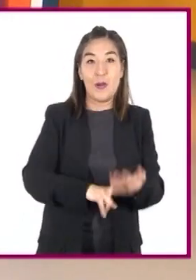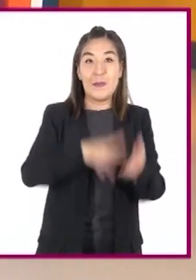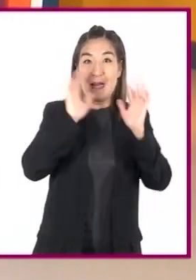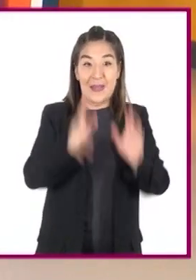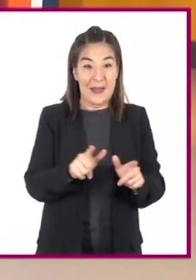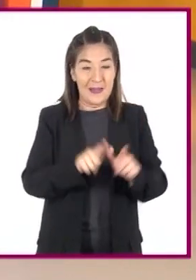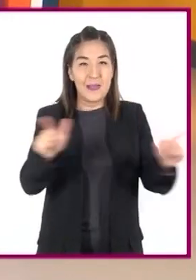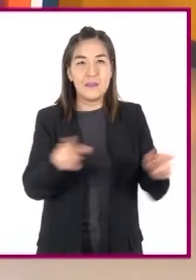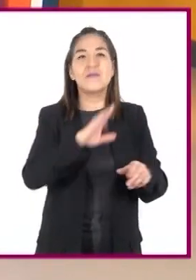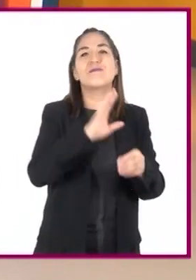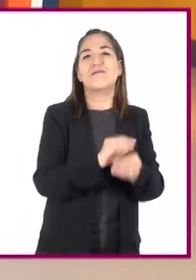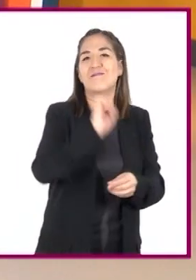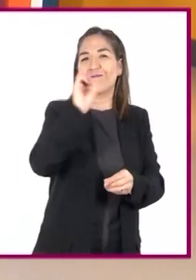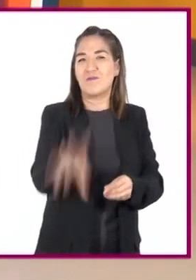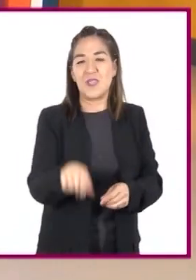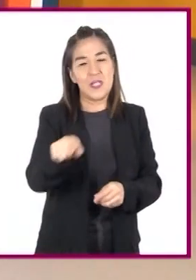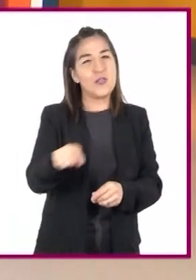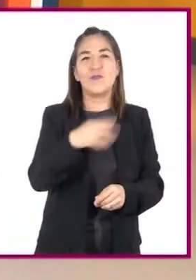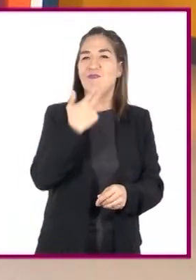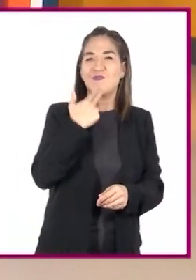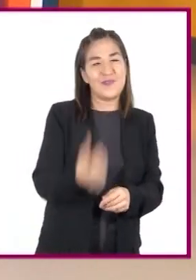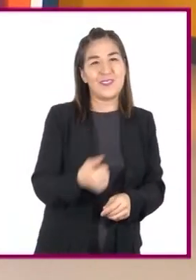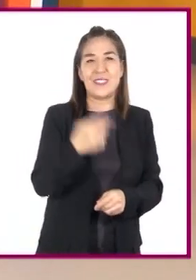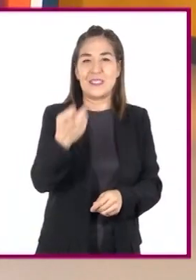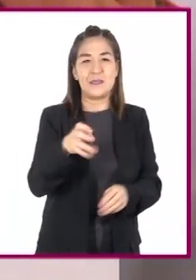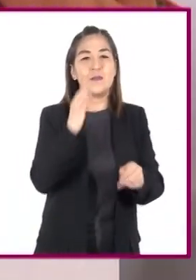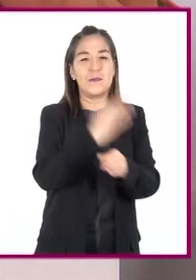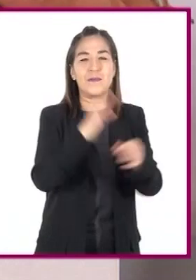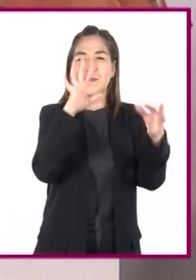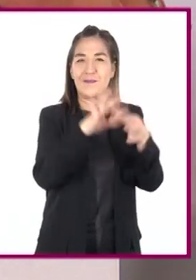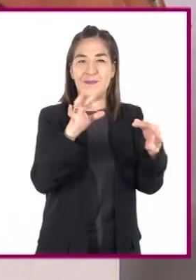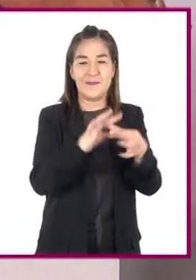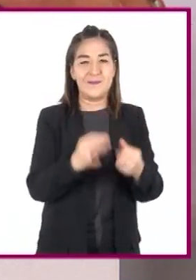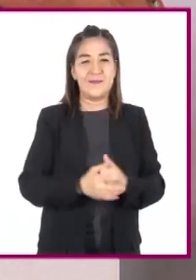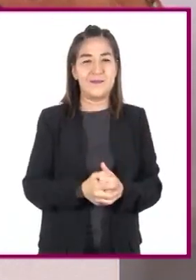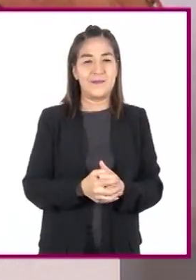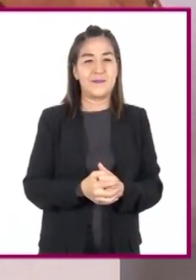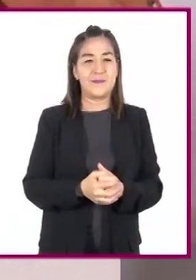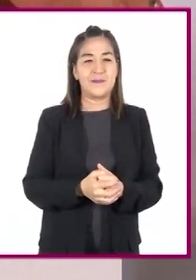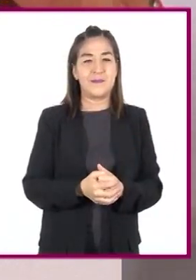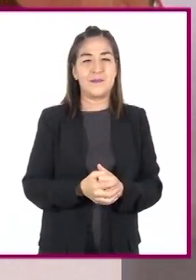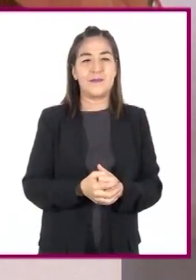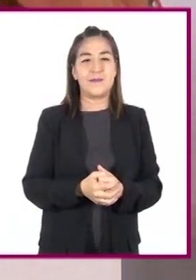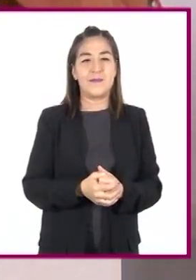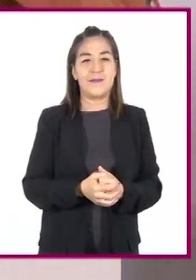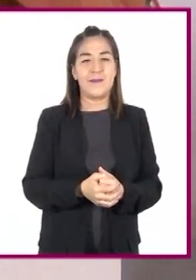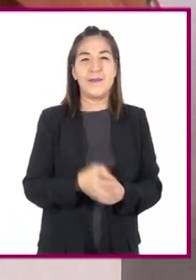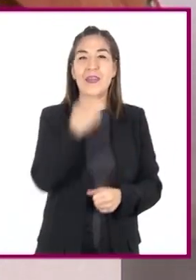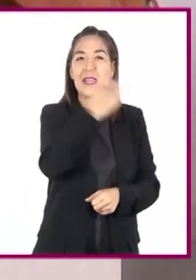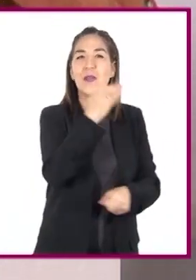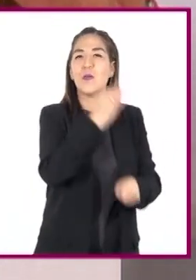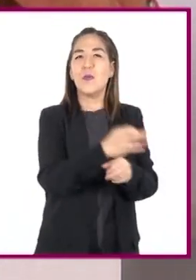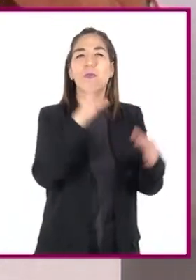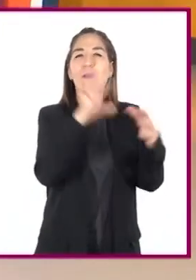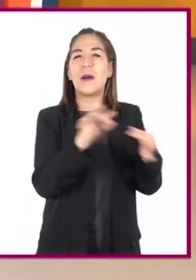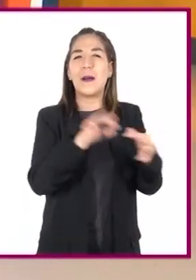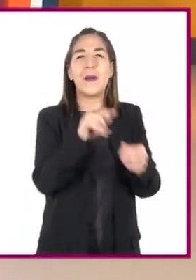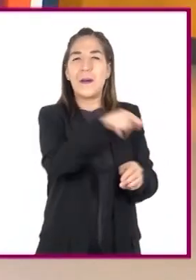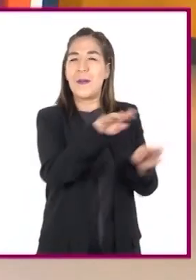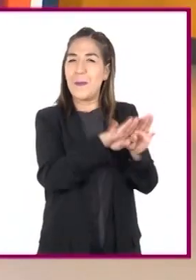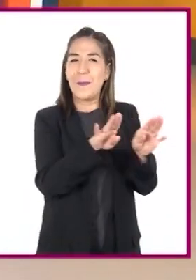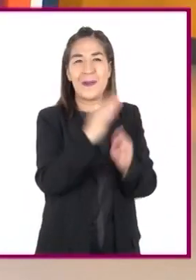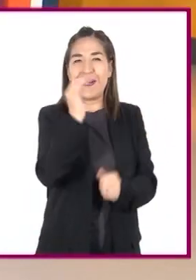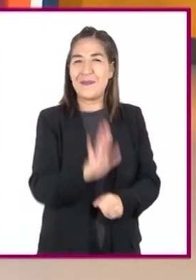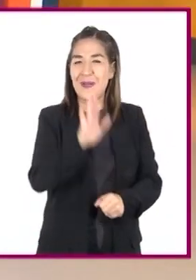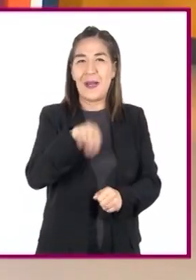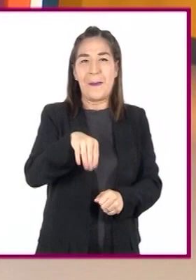se desechan las células muertas, como lo ejemplifica el profesor Rodolfo. Este proceso de mitosis es